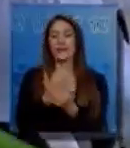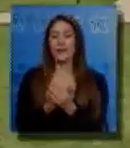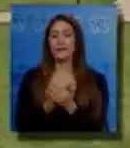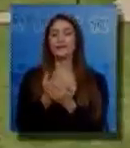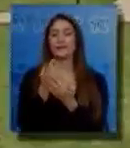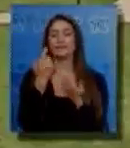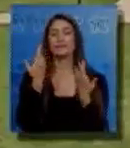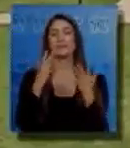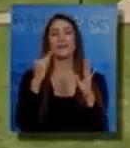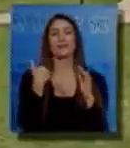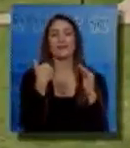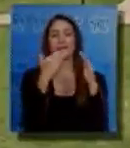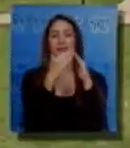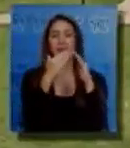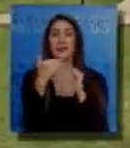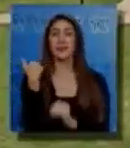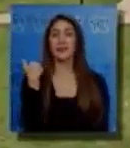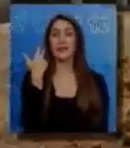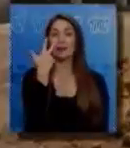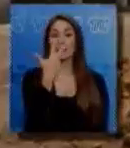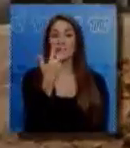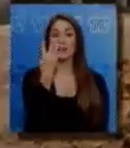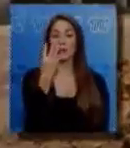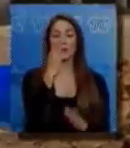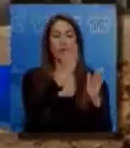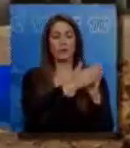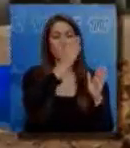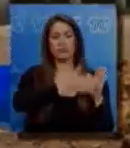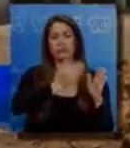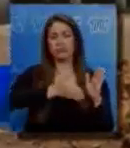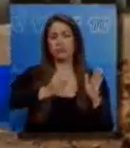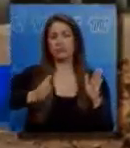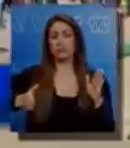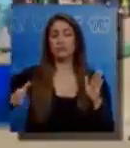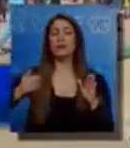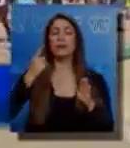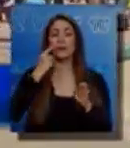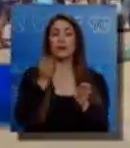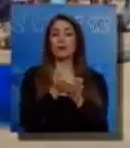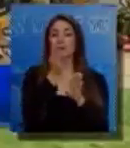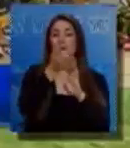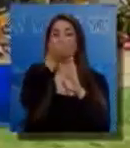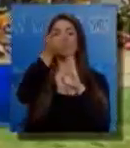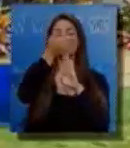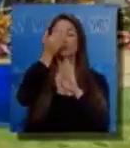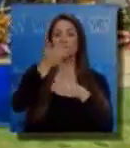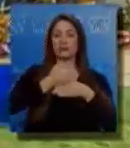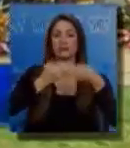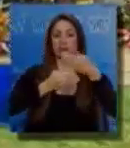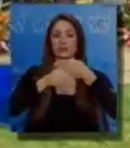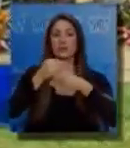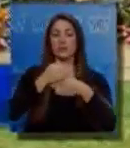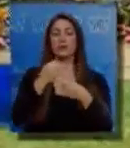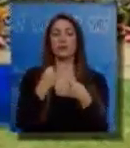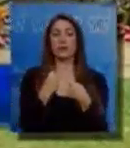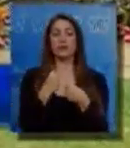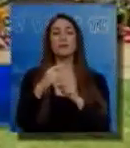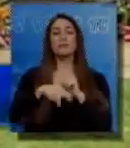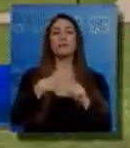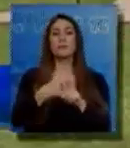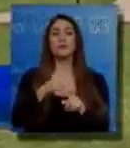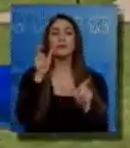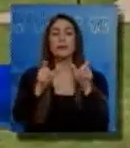cuenta con viviendas divididas en 34 manzanas construidas con materiales duraderos como hormigón armado, además de infraestructura adecuada para personas